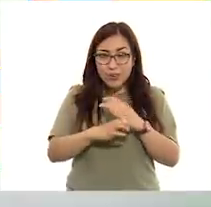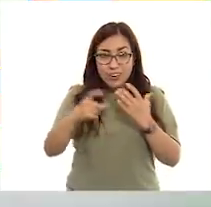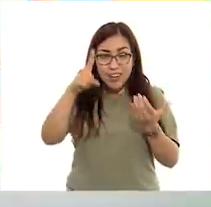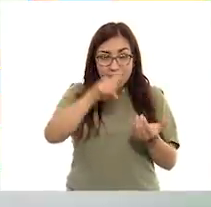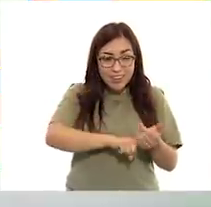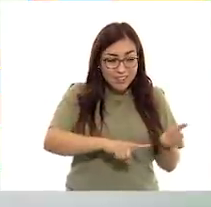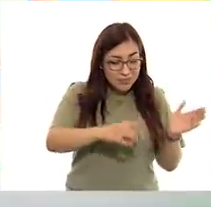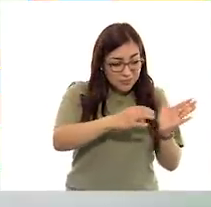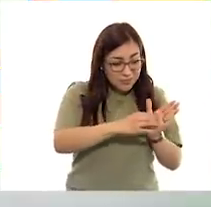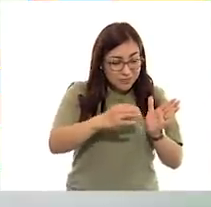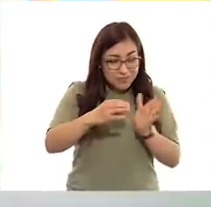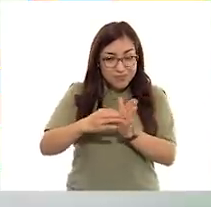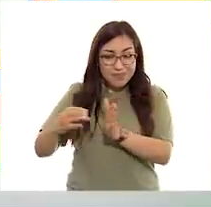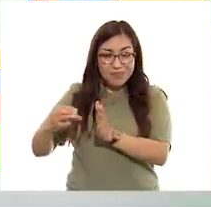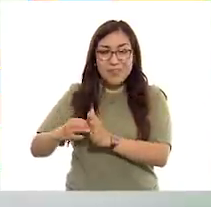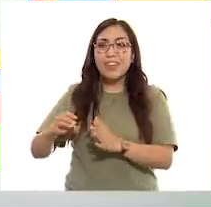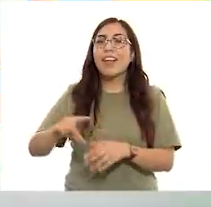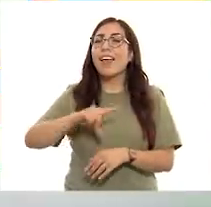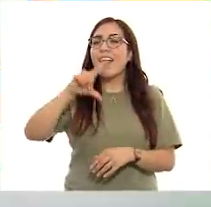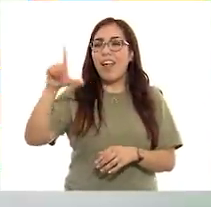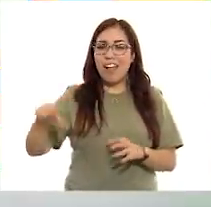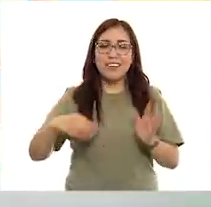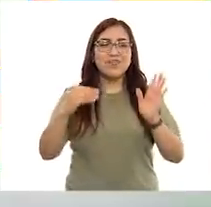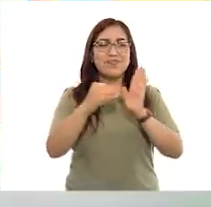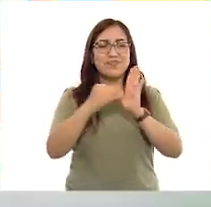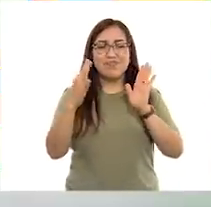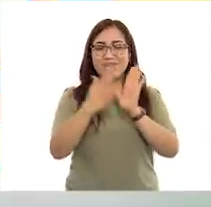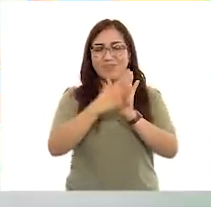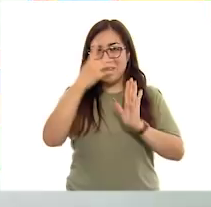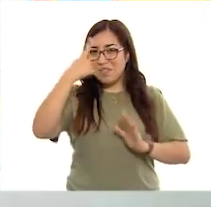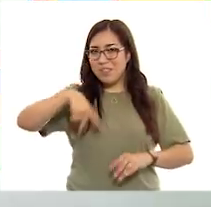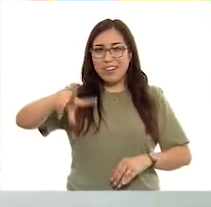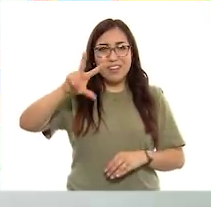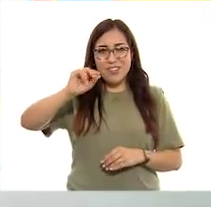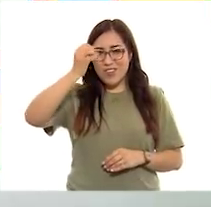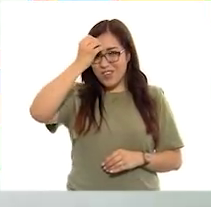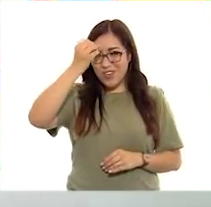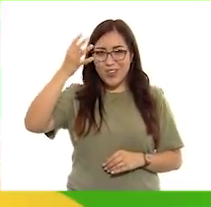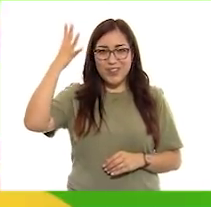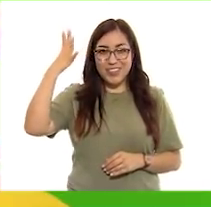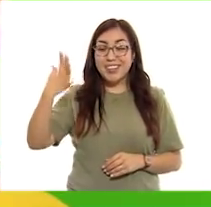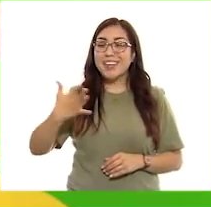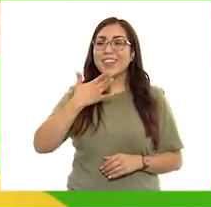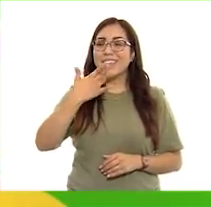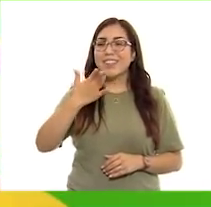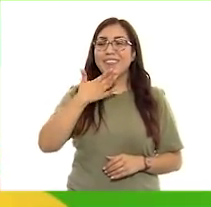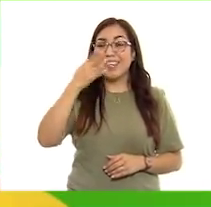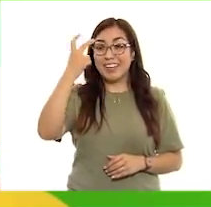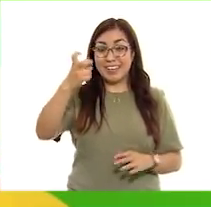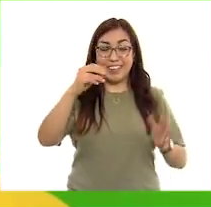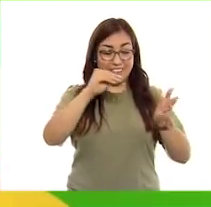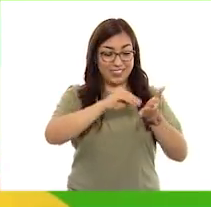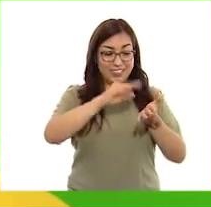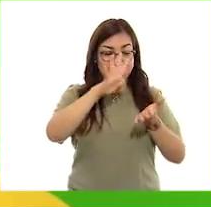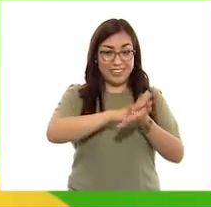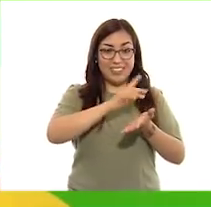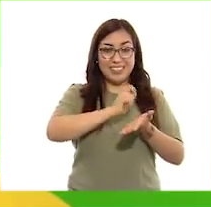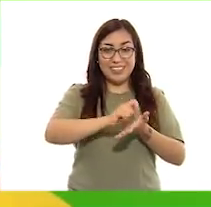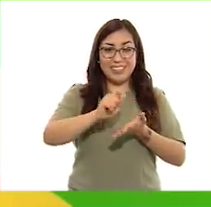Y después... lo registraremos para que no se nos olvide. ¡Bien! Eso del registro es una gran